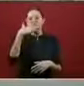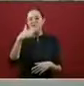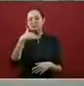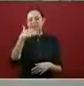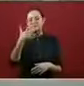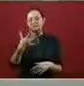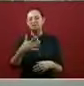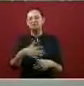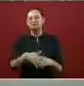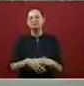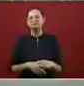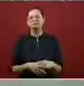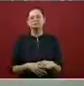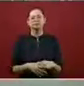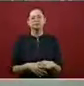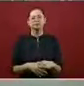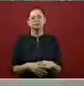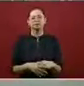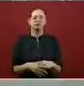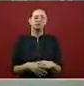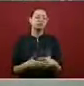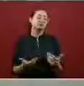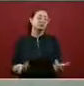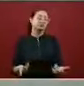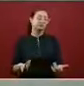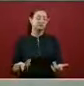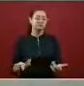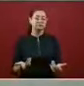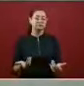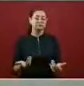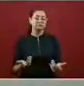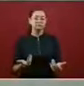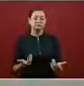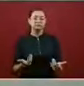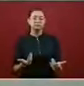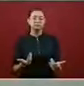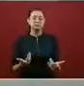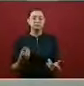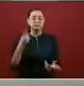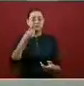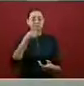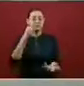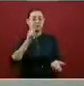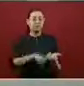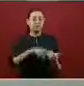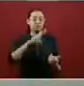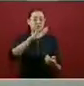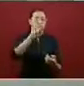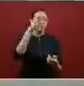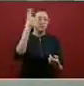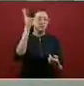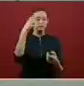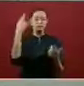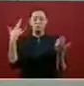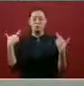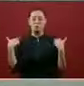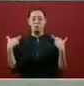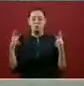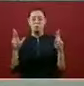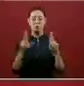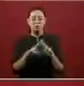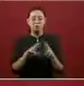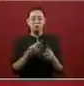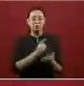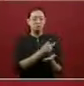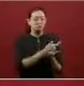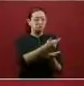y los maestros de asignatura de las universidades están muy